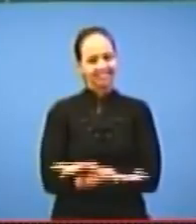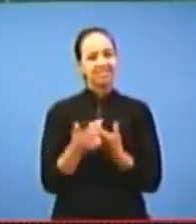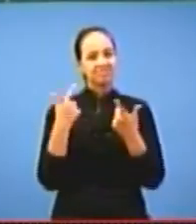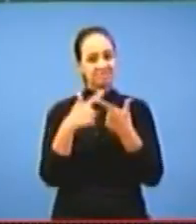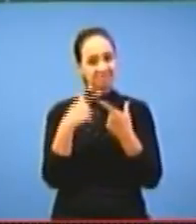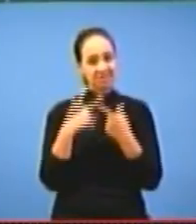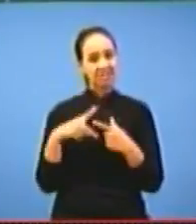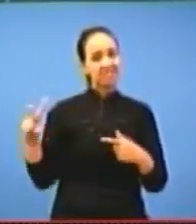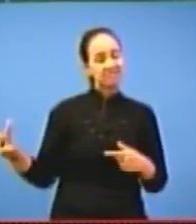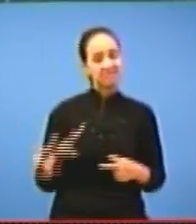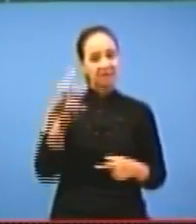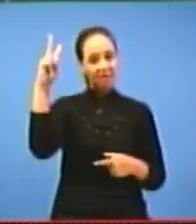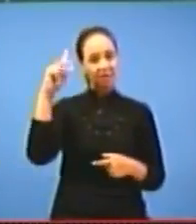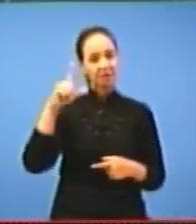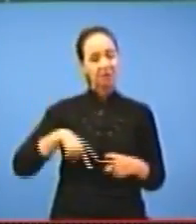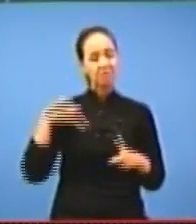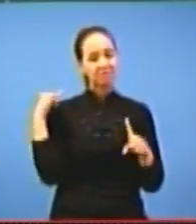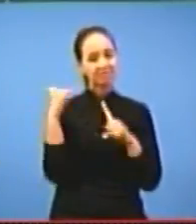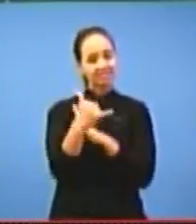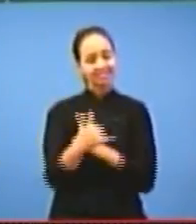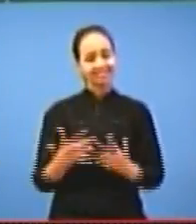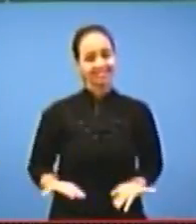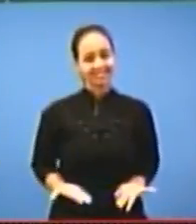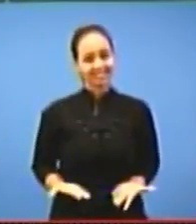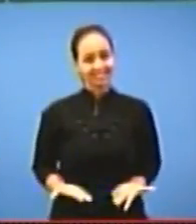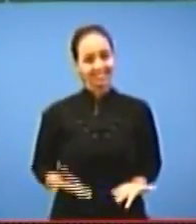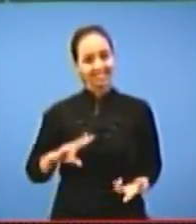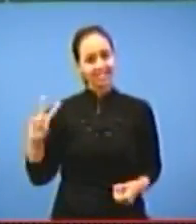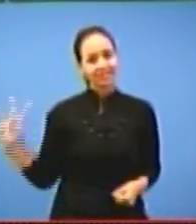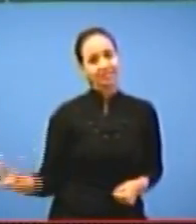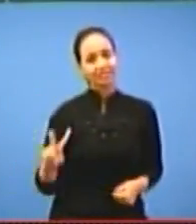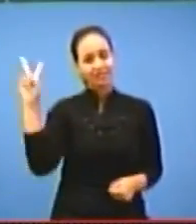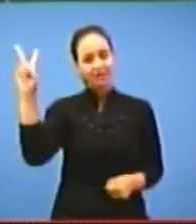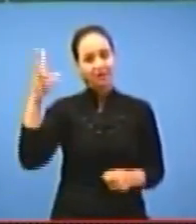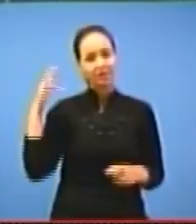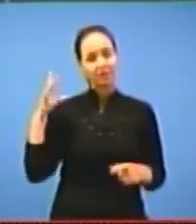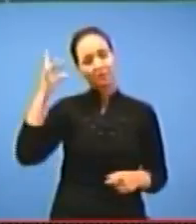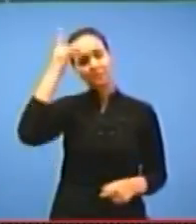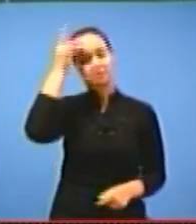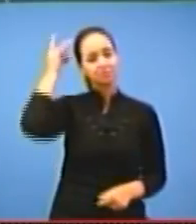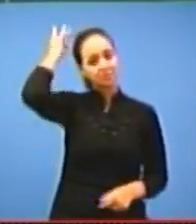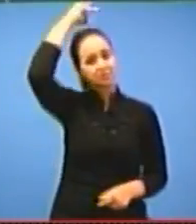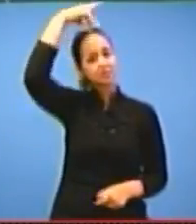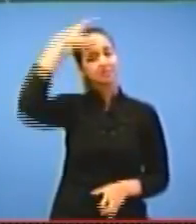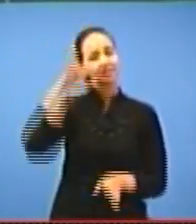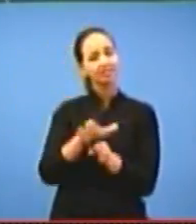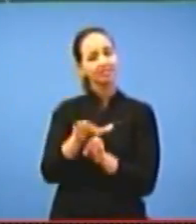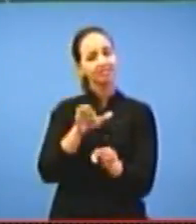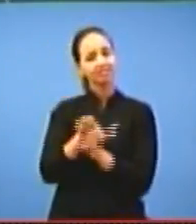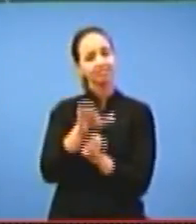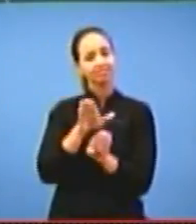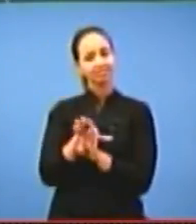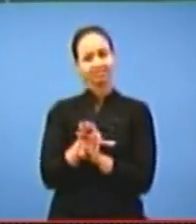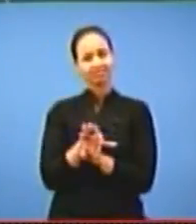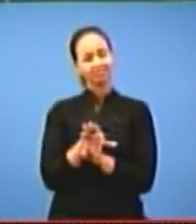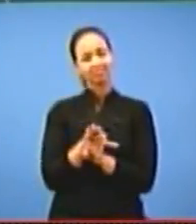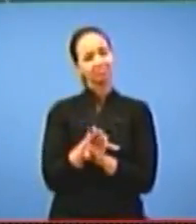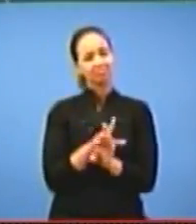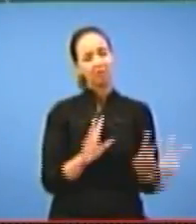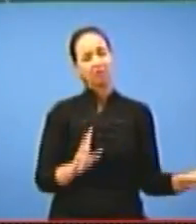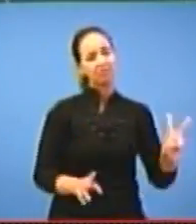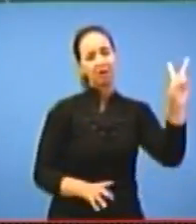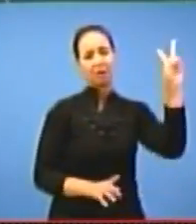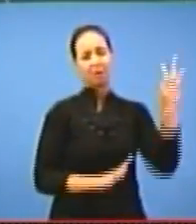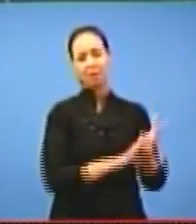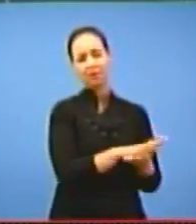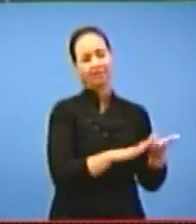en el desierto, porque nuestra voz es la profecía. Damos valor al Espíritu Santo, aquello que Él está dictando.